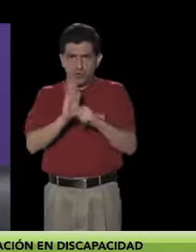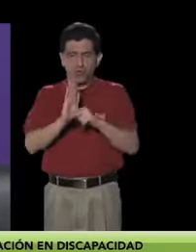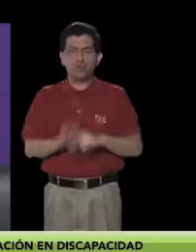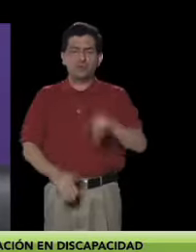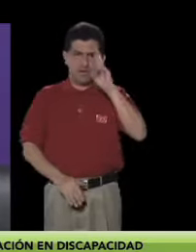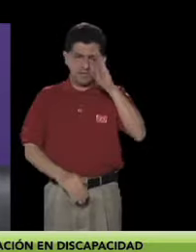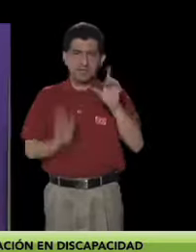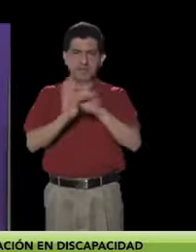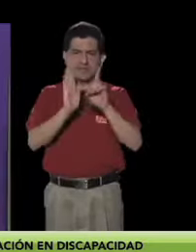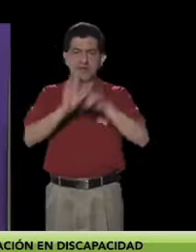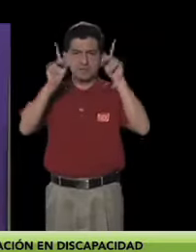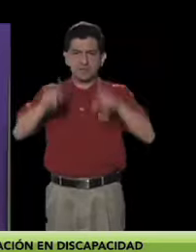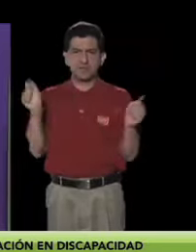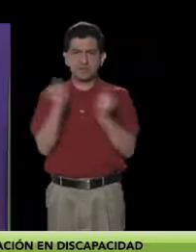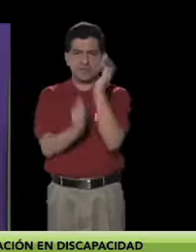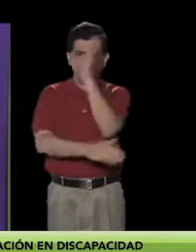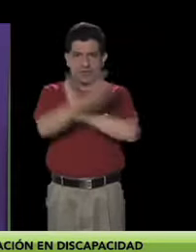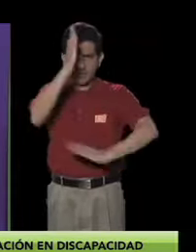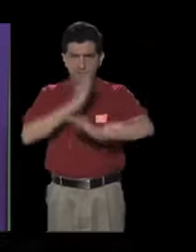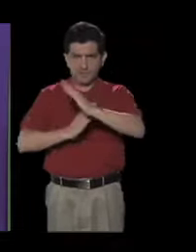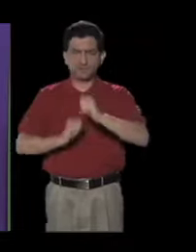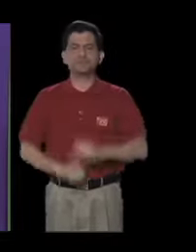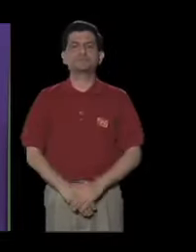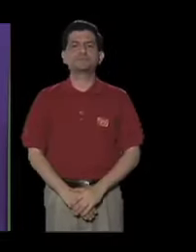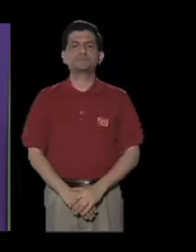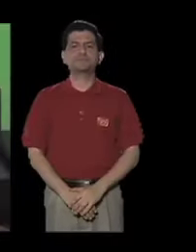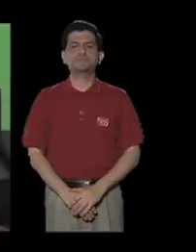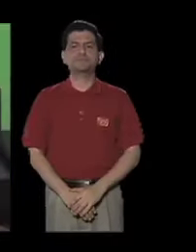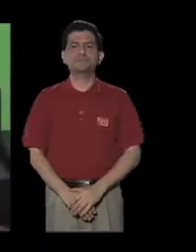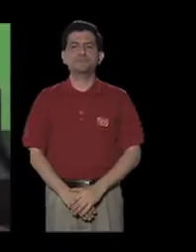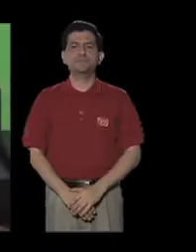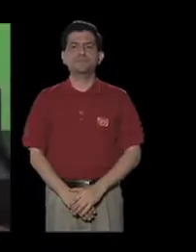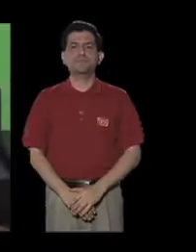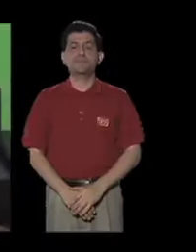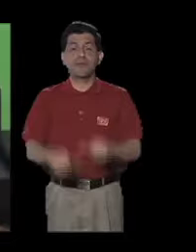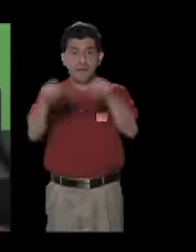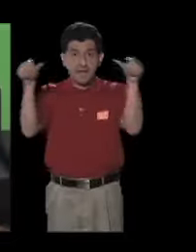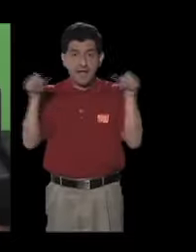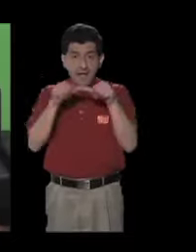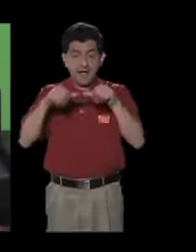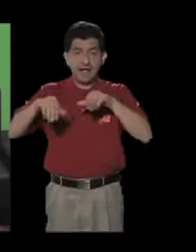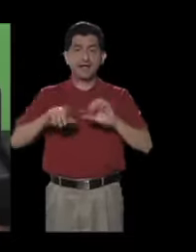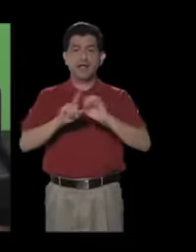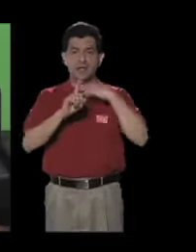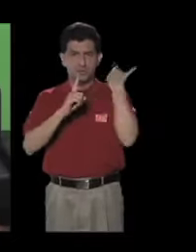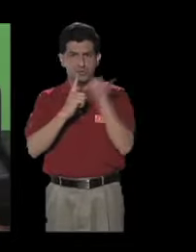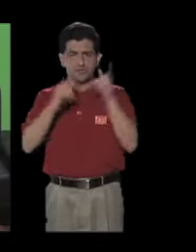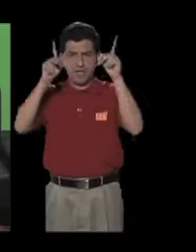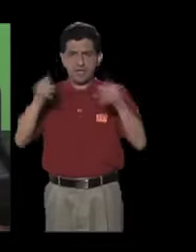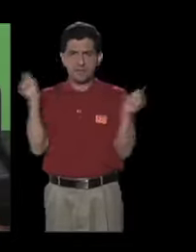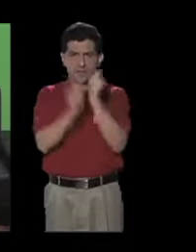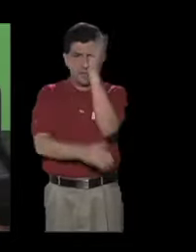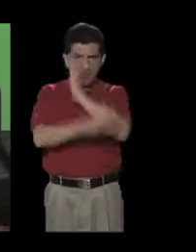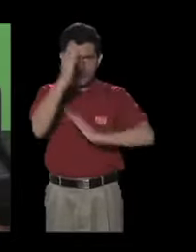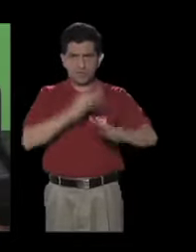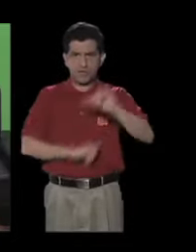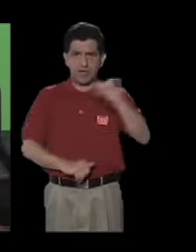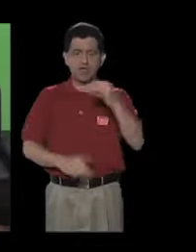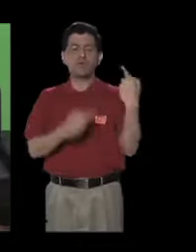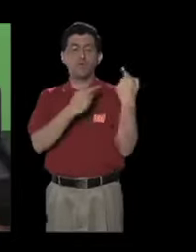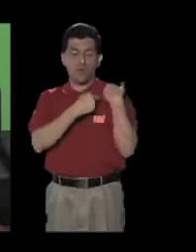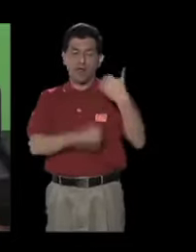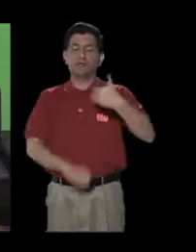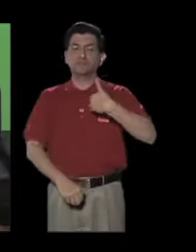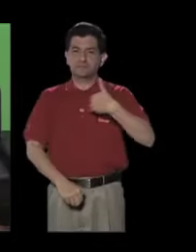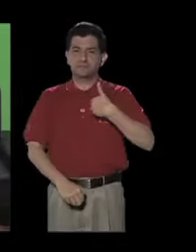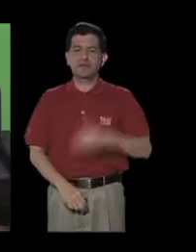altos estándares del respeto de los derechos de las personas con discapacidad. Entonces, el sector, el movimiento social de personas con discapacidad